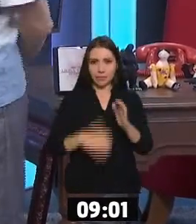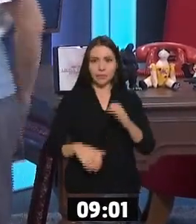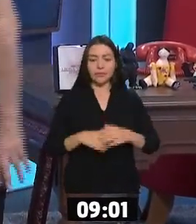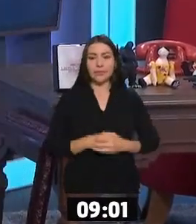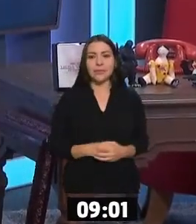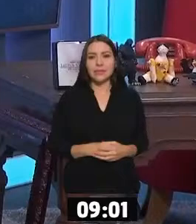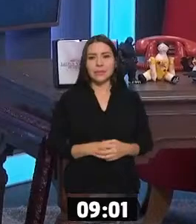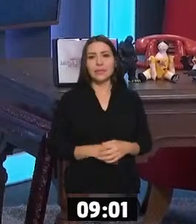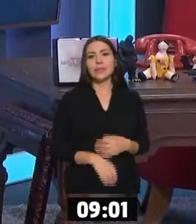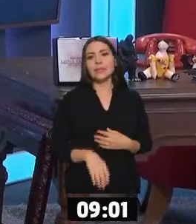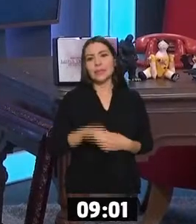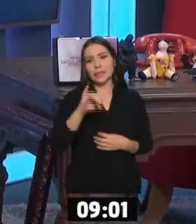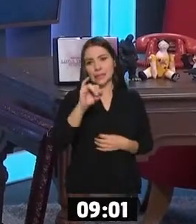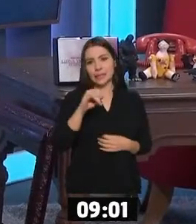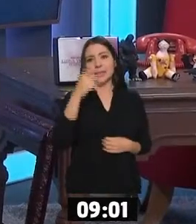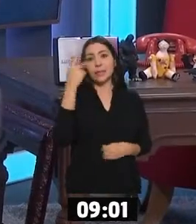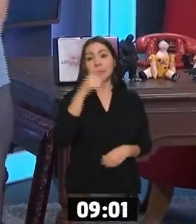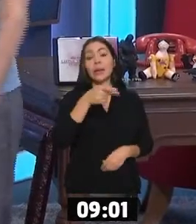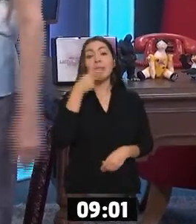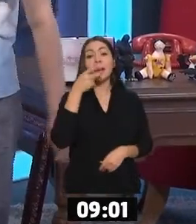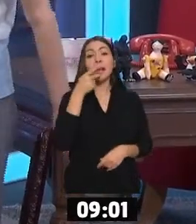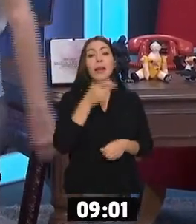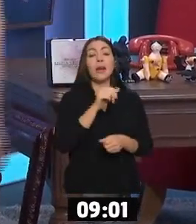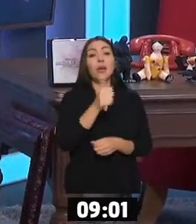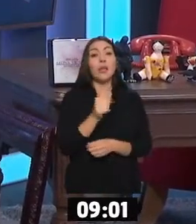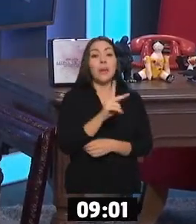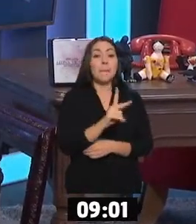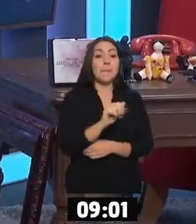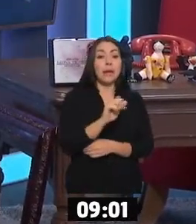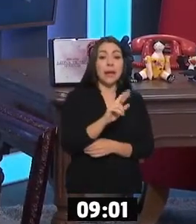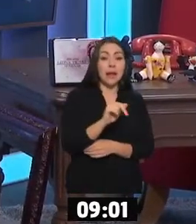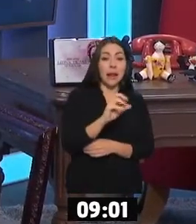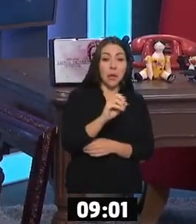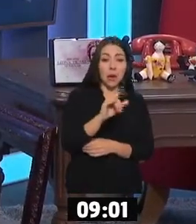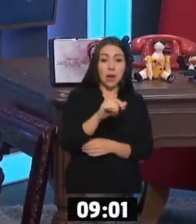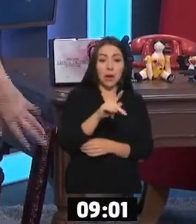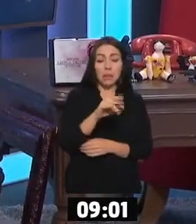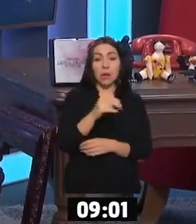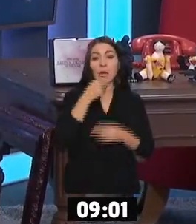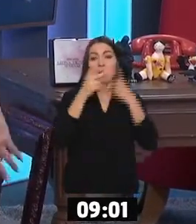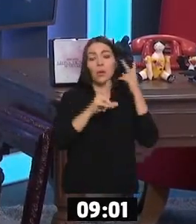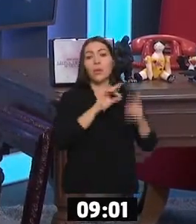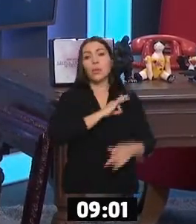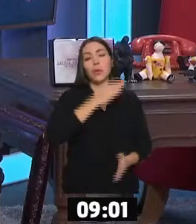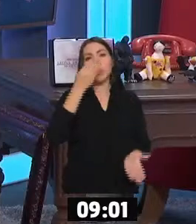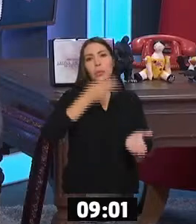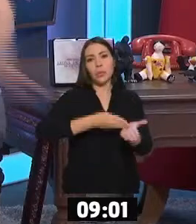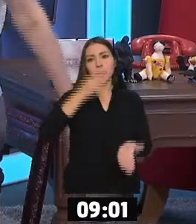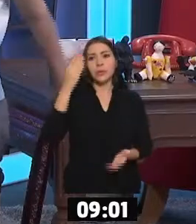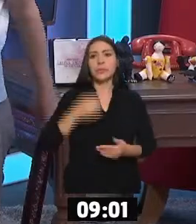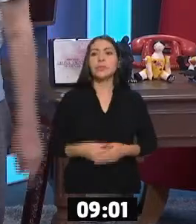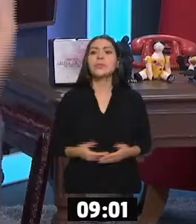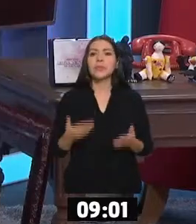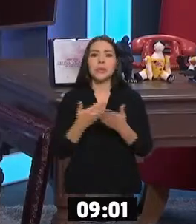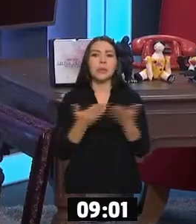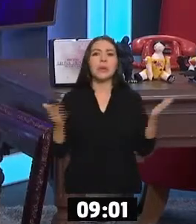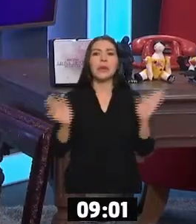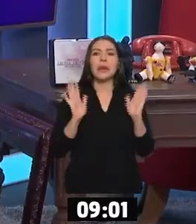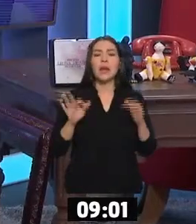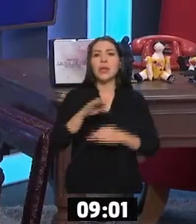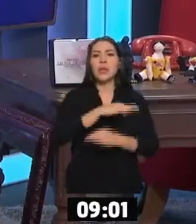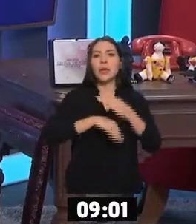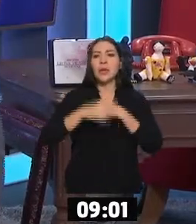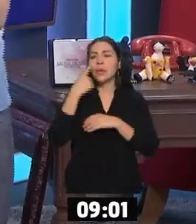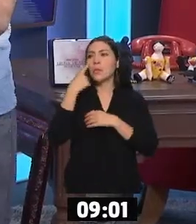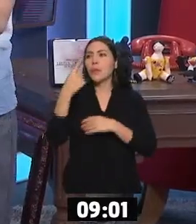decir paralímpicos porque también Ahora la ya pueden está bien. montar ahora ya está Ahora bien. sí ya es un enseñadero de calzones. Todo de mundo, cobre. sí, Bueno,